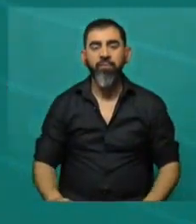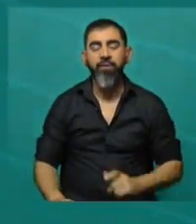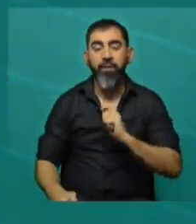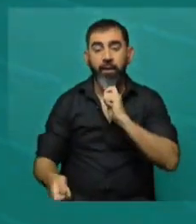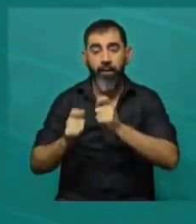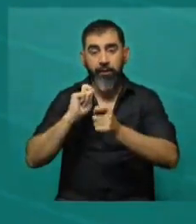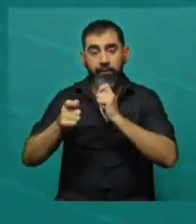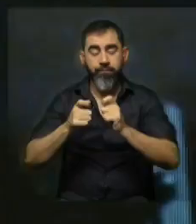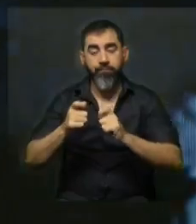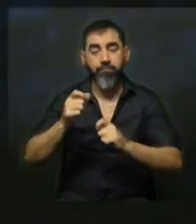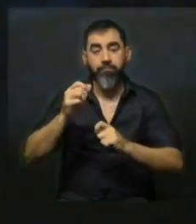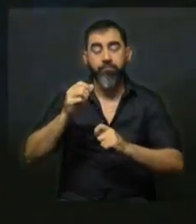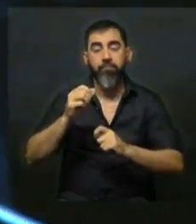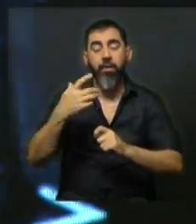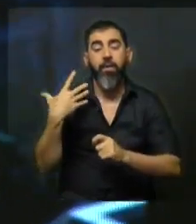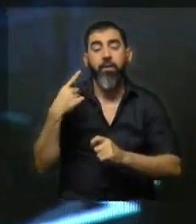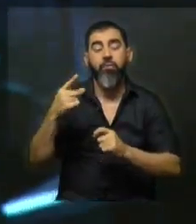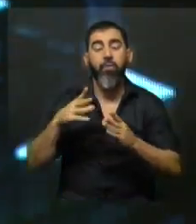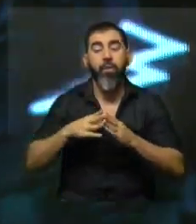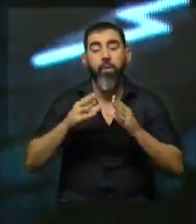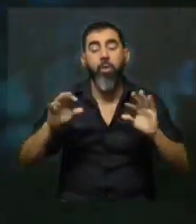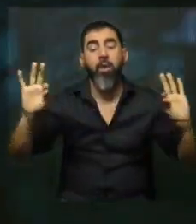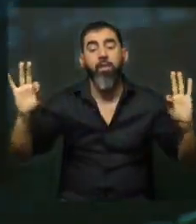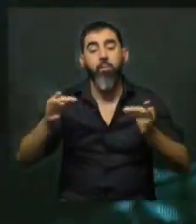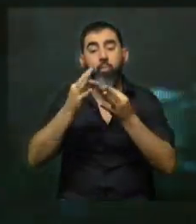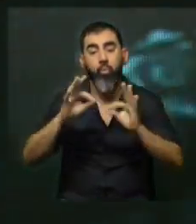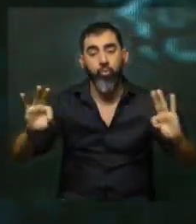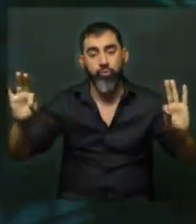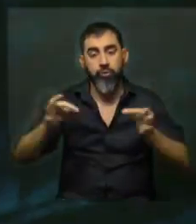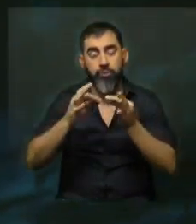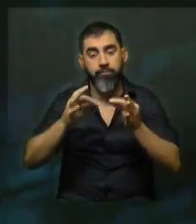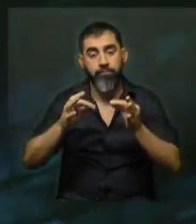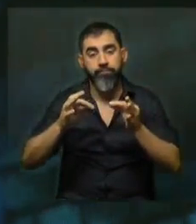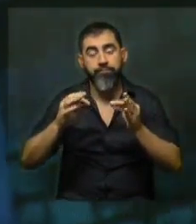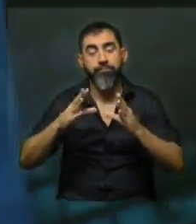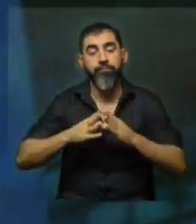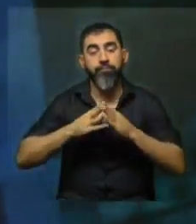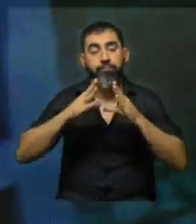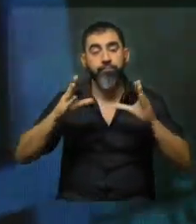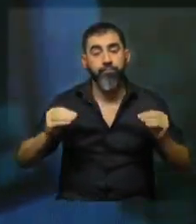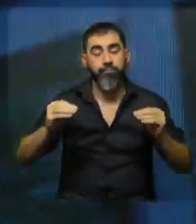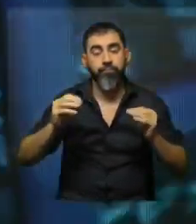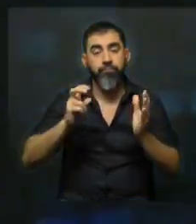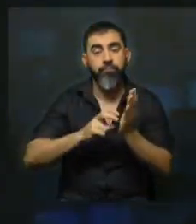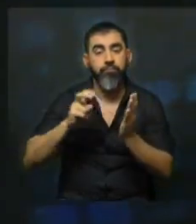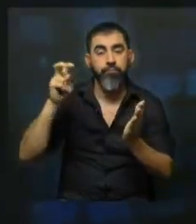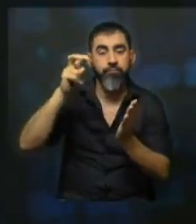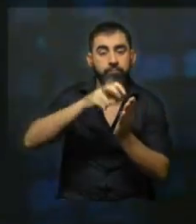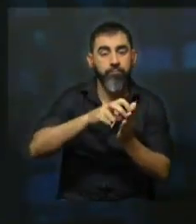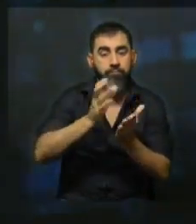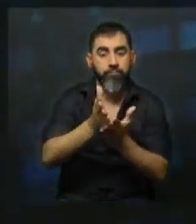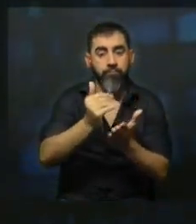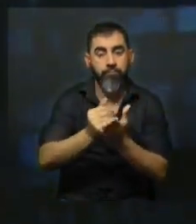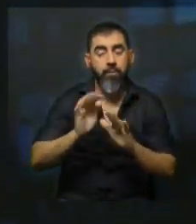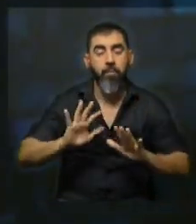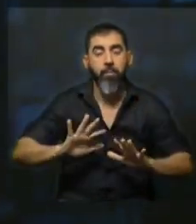entre otros, a Martín Prudencia, que es el director de la Escuela de Música. Estamos hablando de una escuela en Salto, que elaboraron